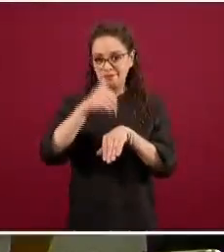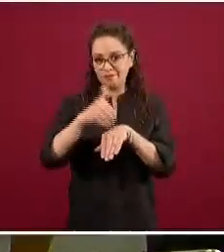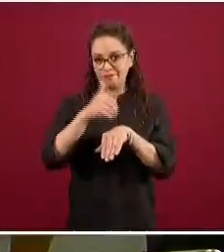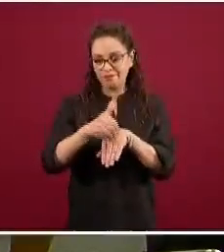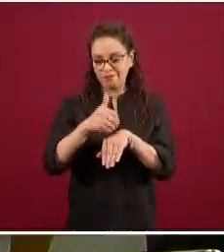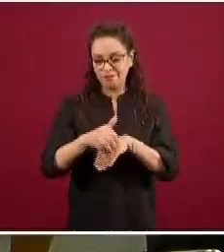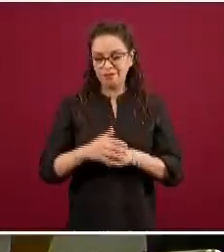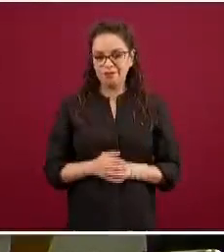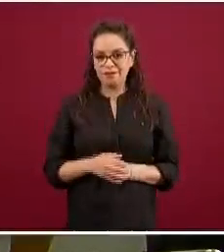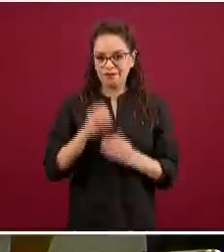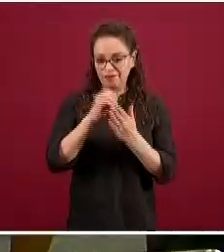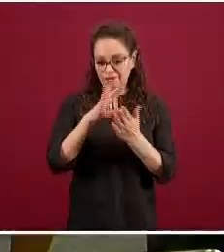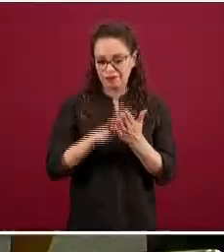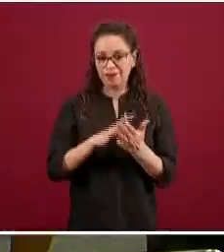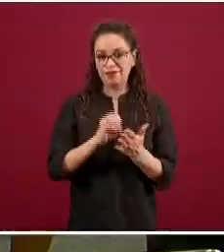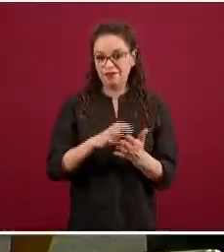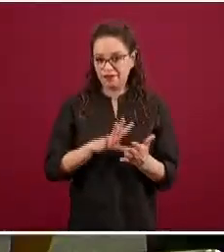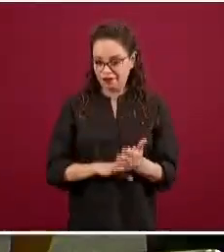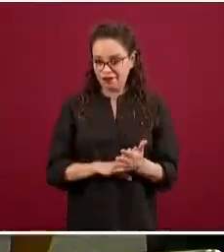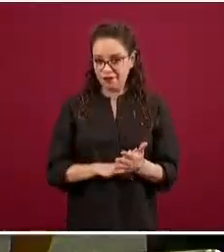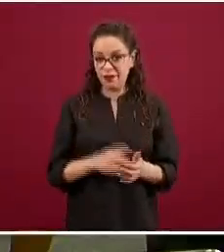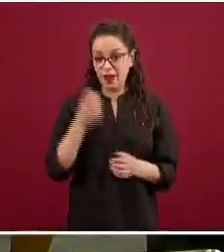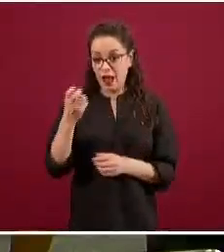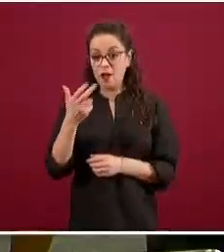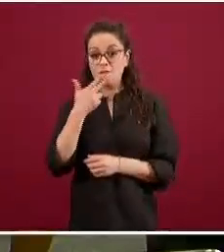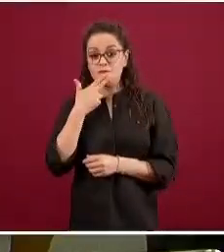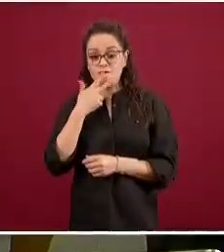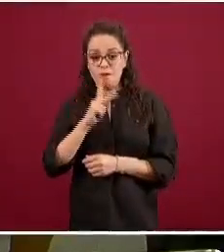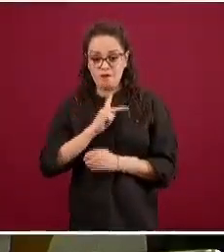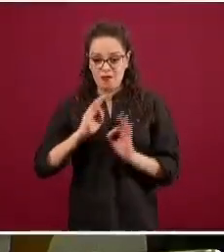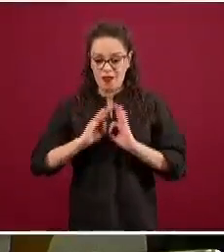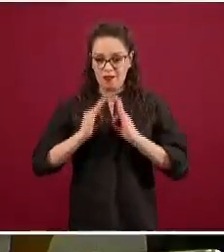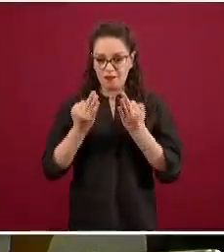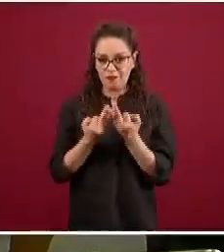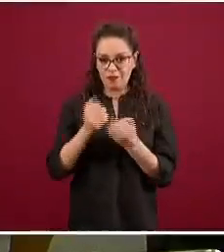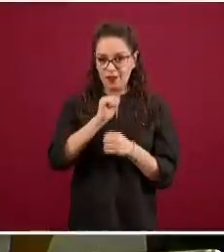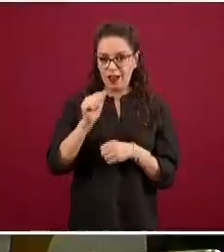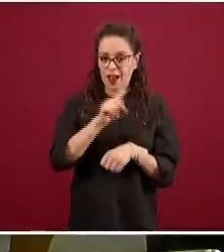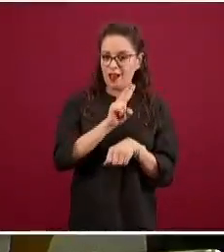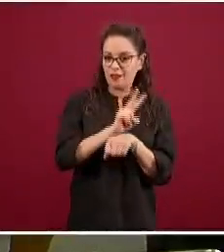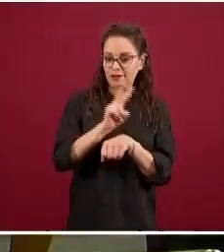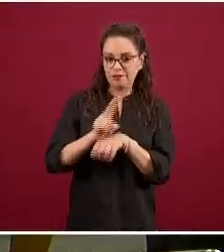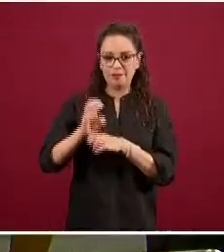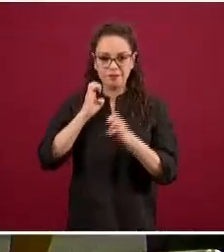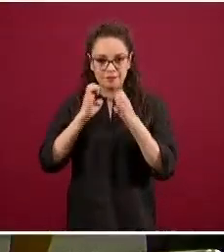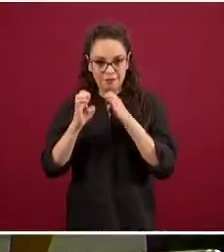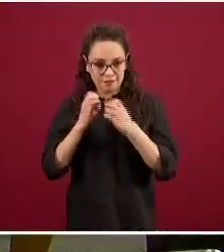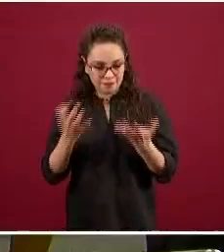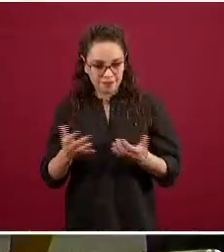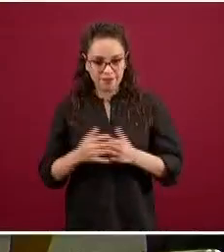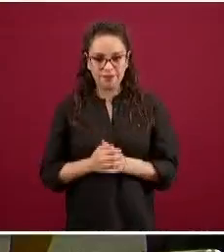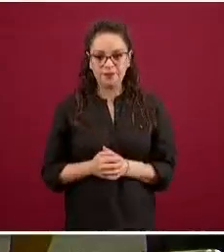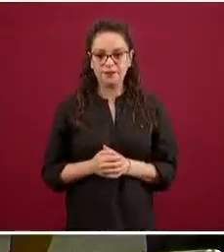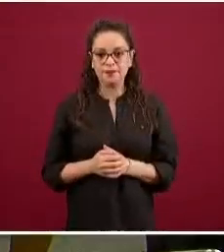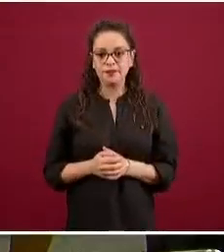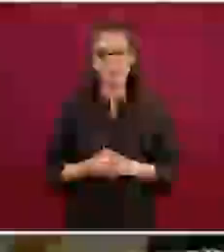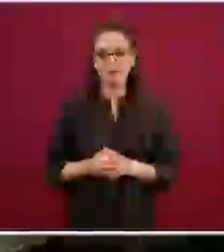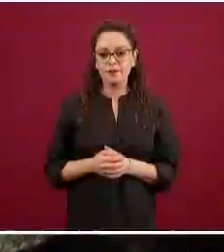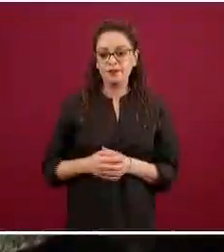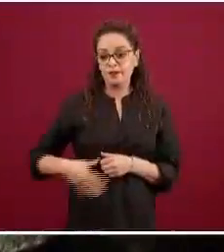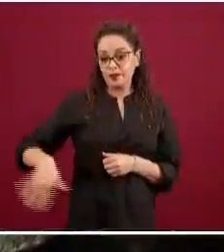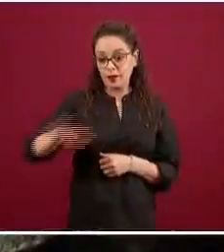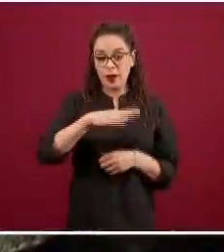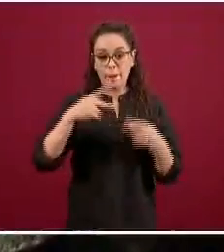Usando el método que estoy comentando y que quisiera recordar a la audiencia, las periodistas lo conocen muy bien, las y